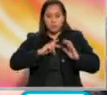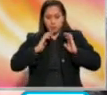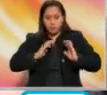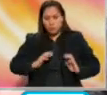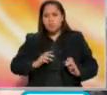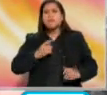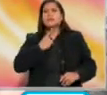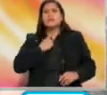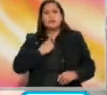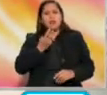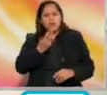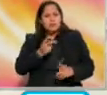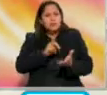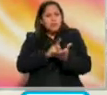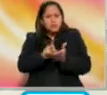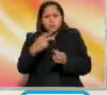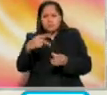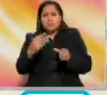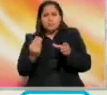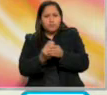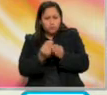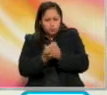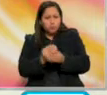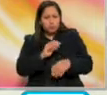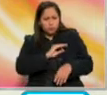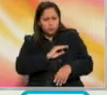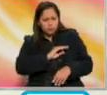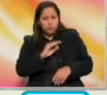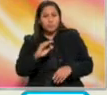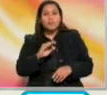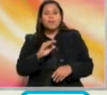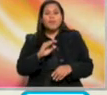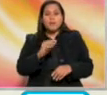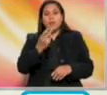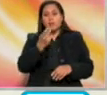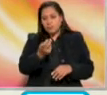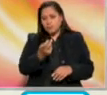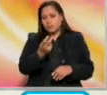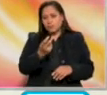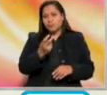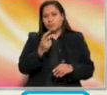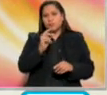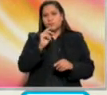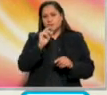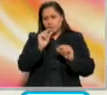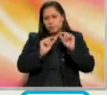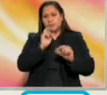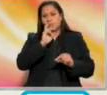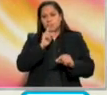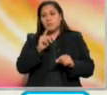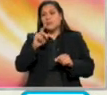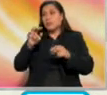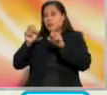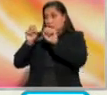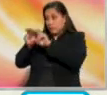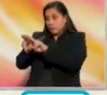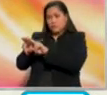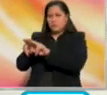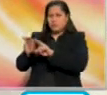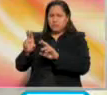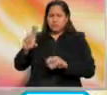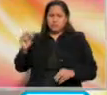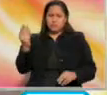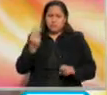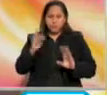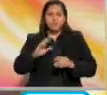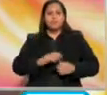un derecho, es algo muy privado y que puede incluso ser mejor empezar con eso que tener relaciones sexuales a muy temprana edad.